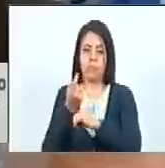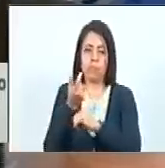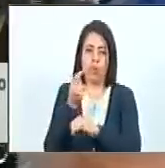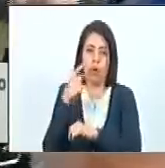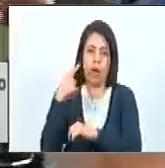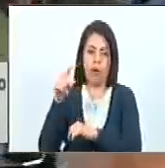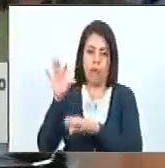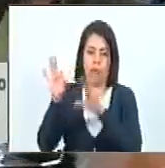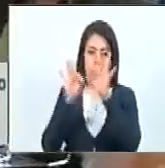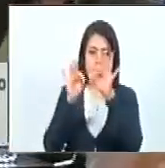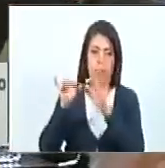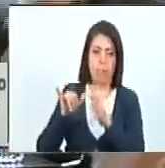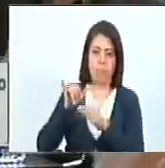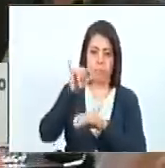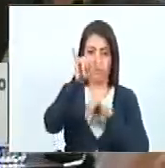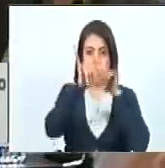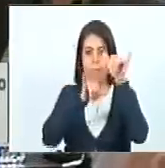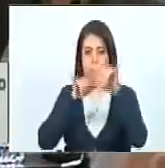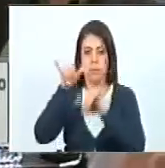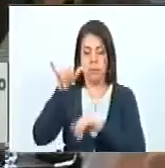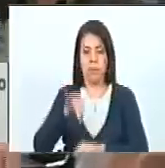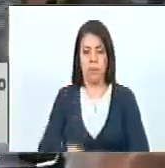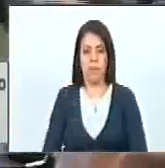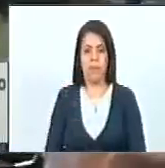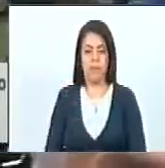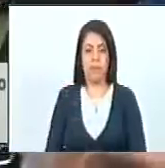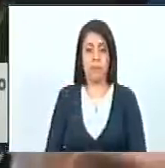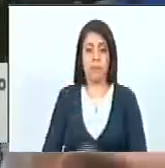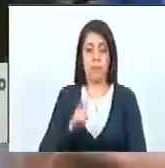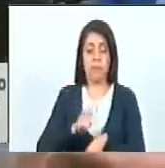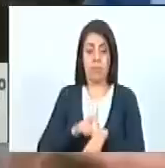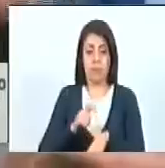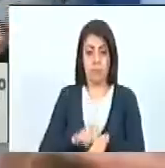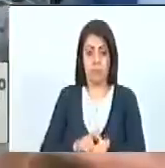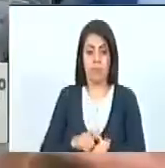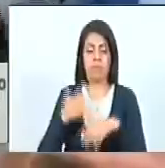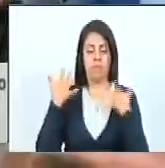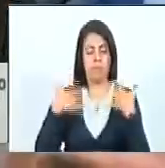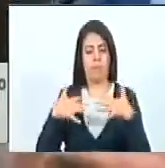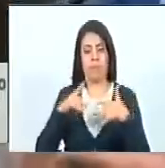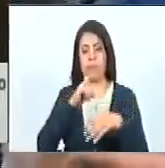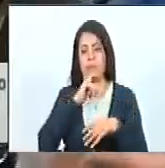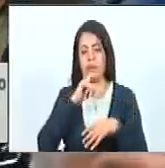teníamos los venezolanos para poder salir del país. En los momentos en que arreciaron